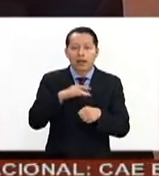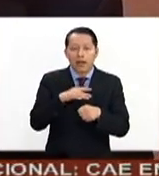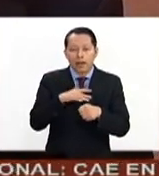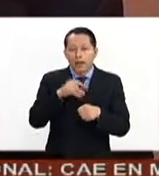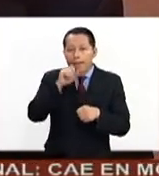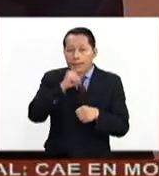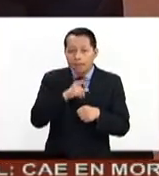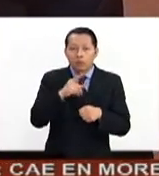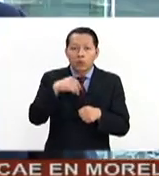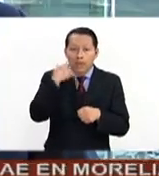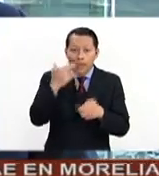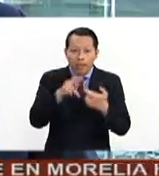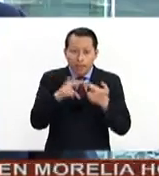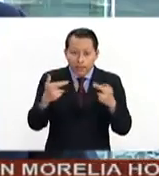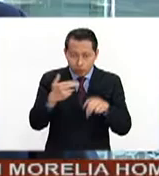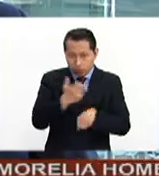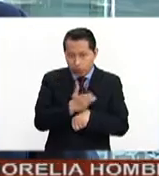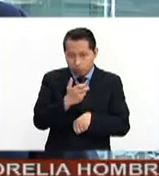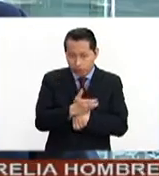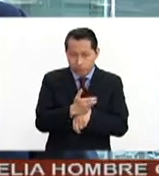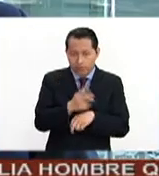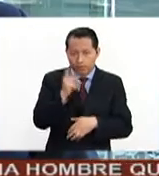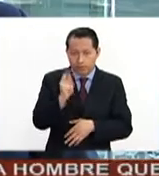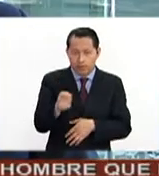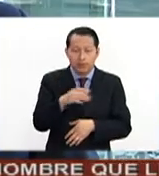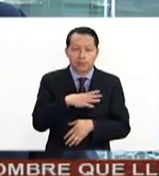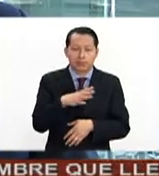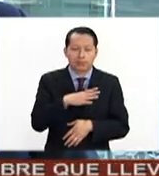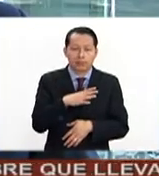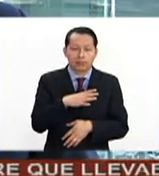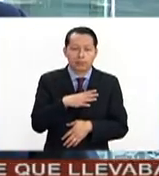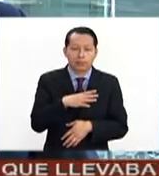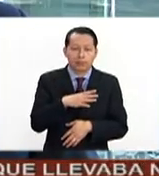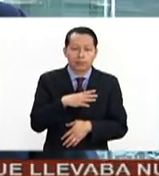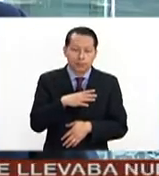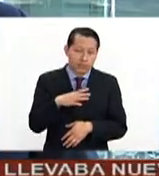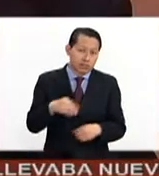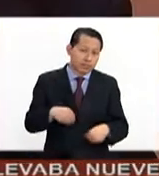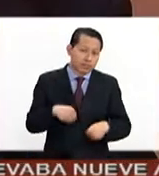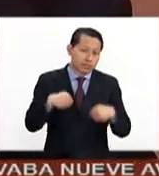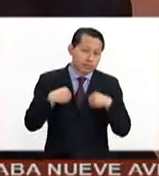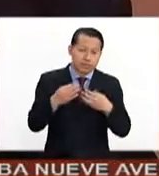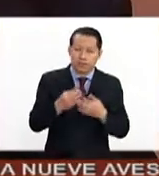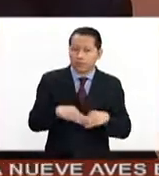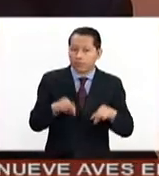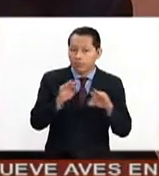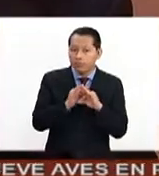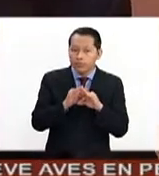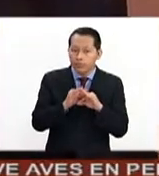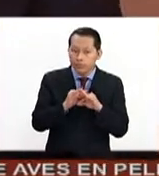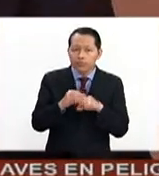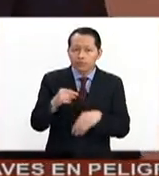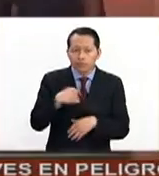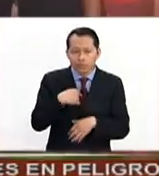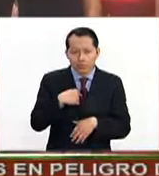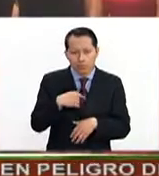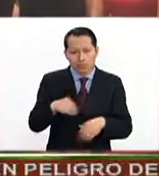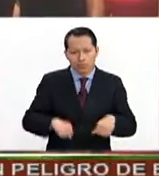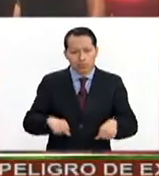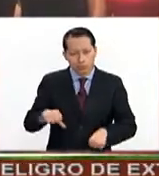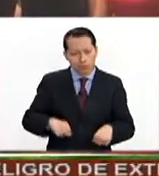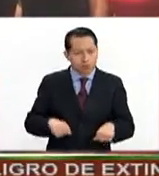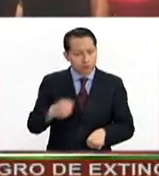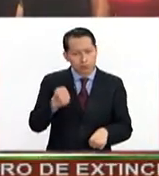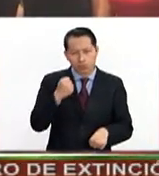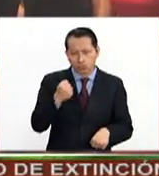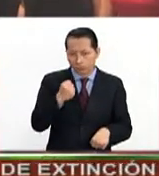de las relaciones con Estados Unidos, han sido vivencias muy importantes. Yo tengo una actividad muy